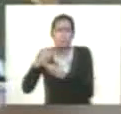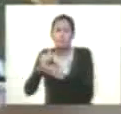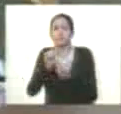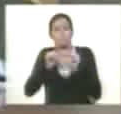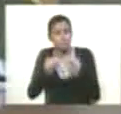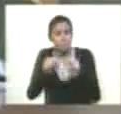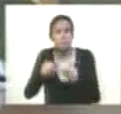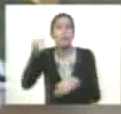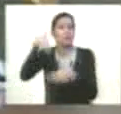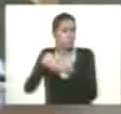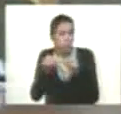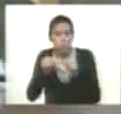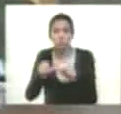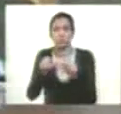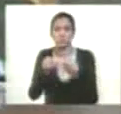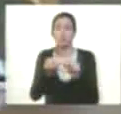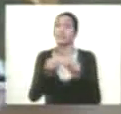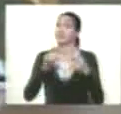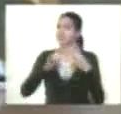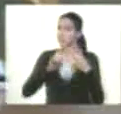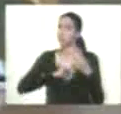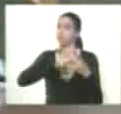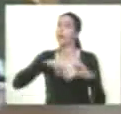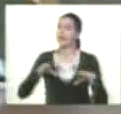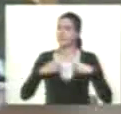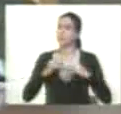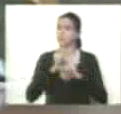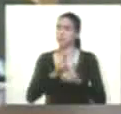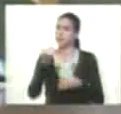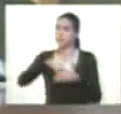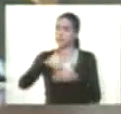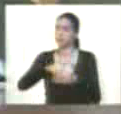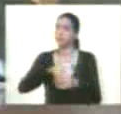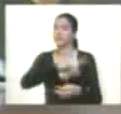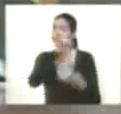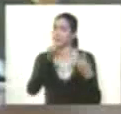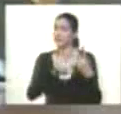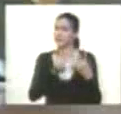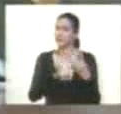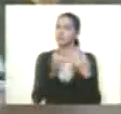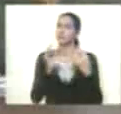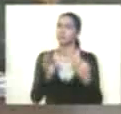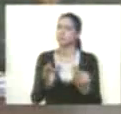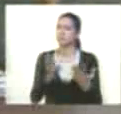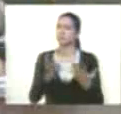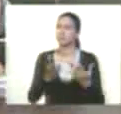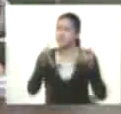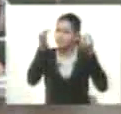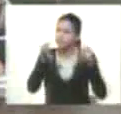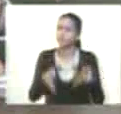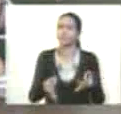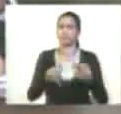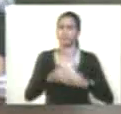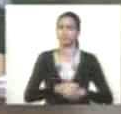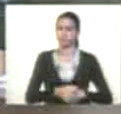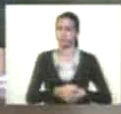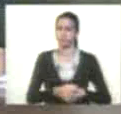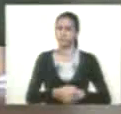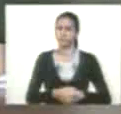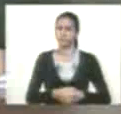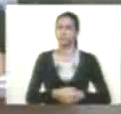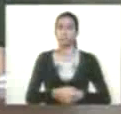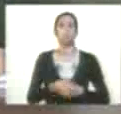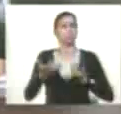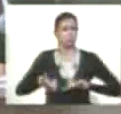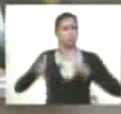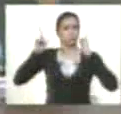al segundo los resultados. Y luego garantizar plenamente que se